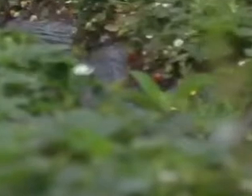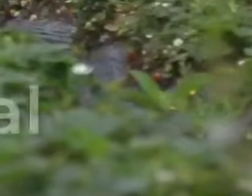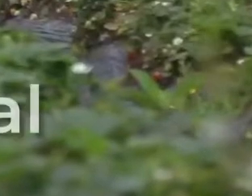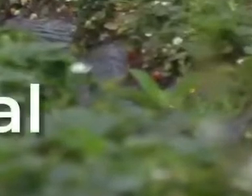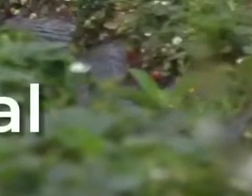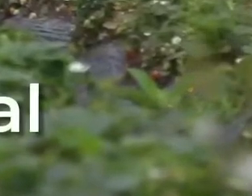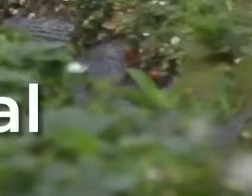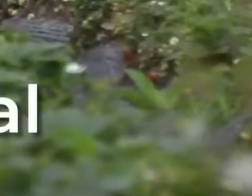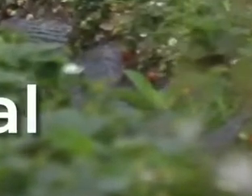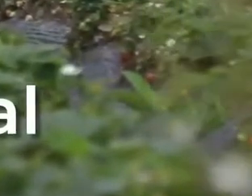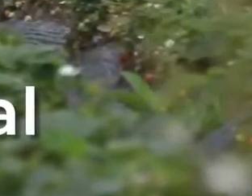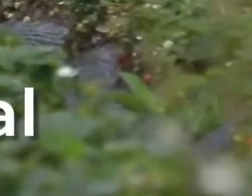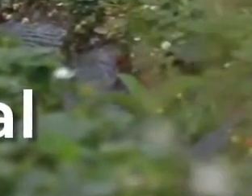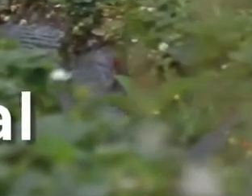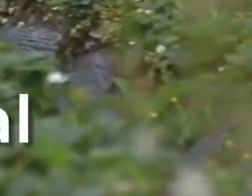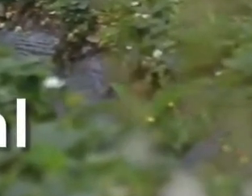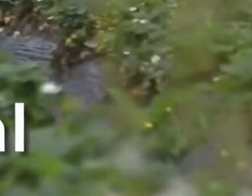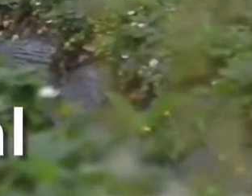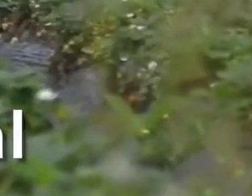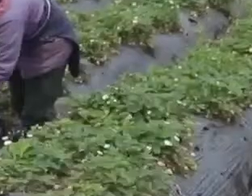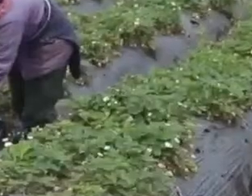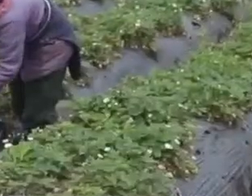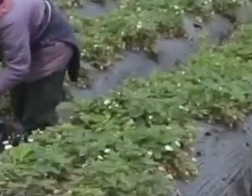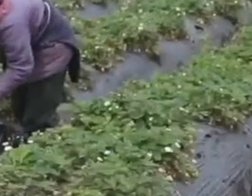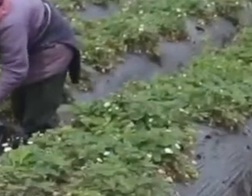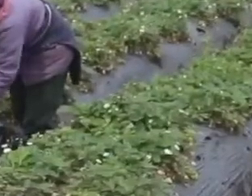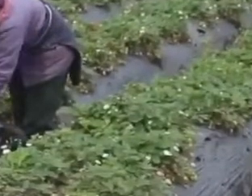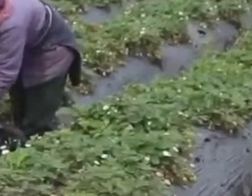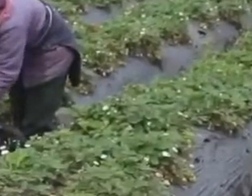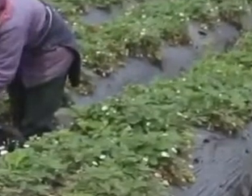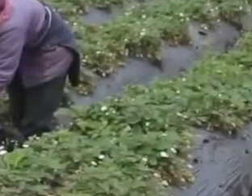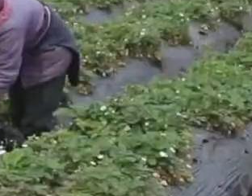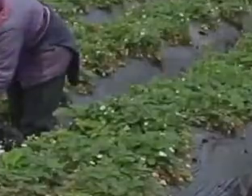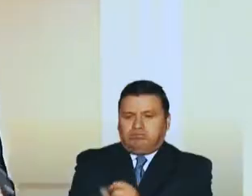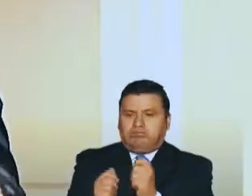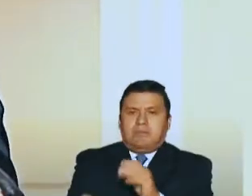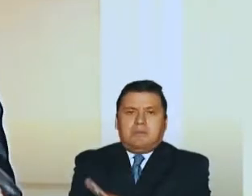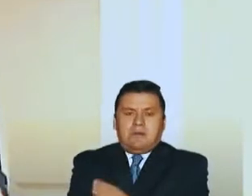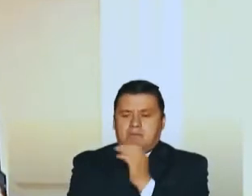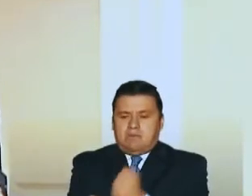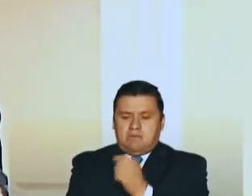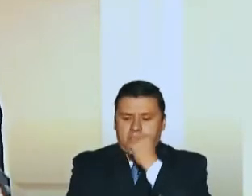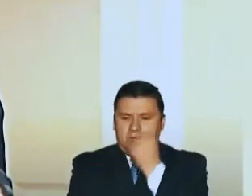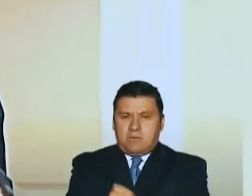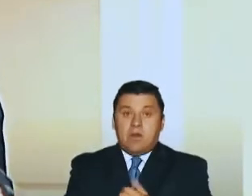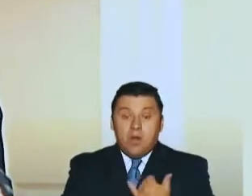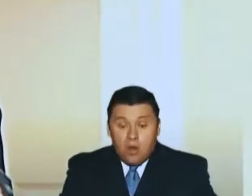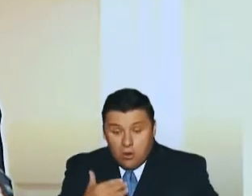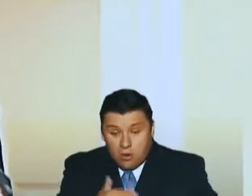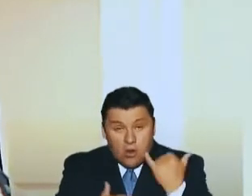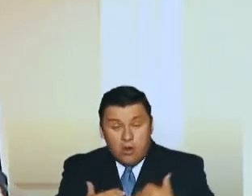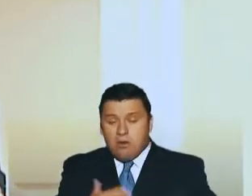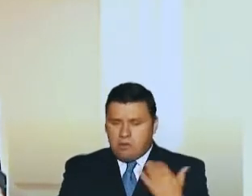Esta es la entrega masiva de títulos de propiedad rural más grande en la historia de Colombia. A partir de hoy vamos a